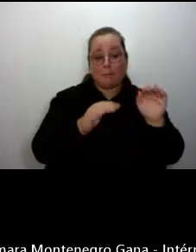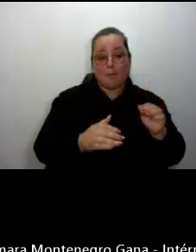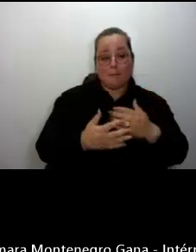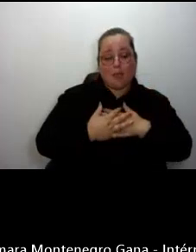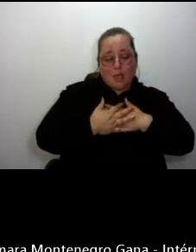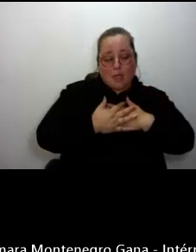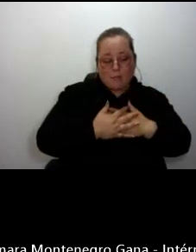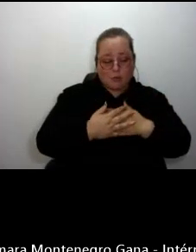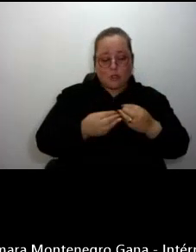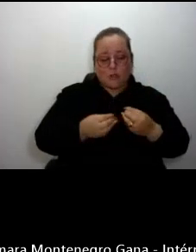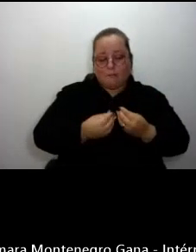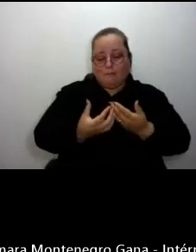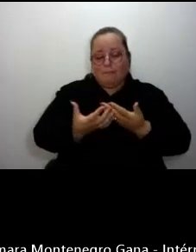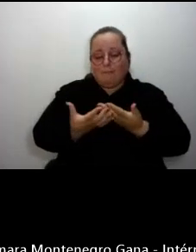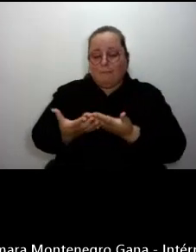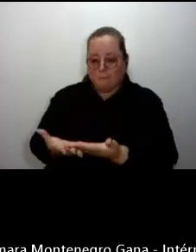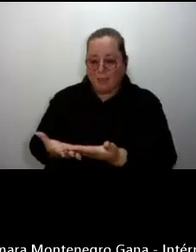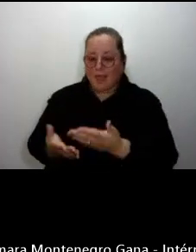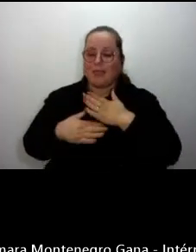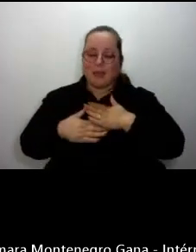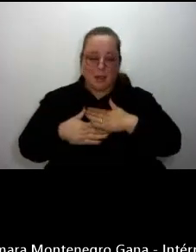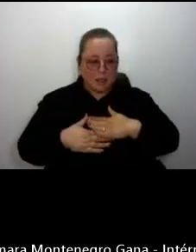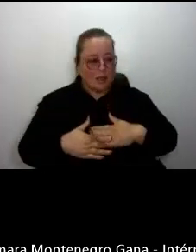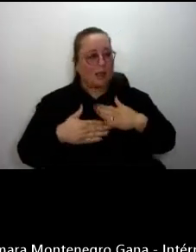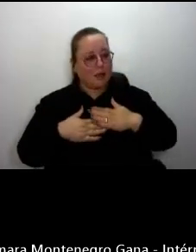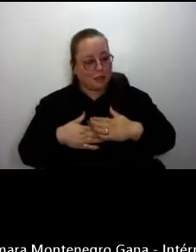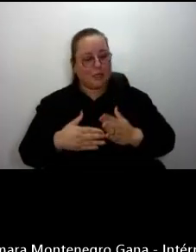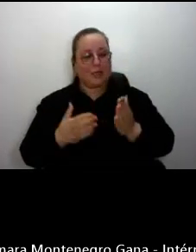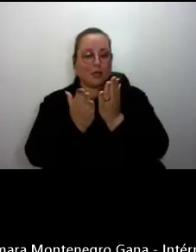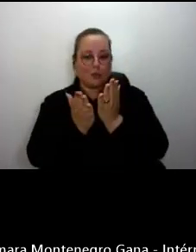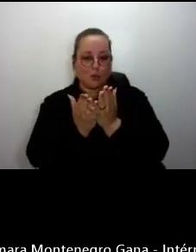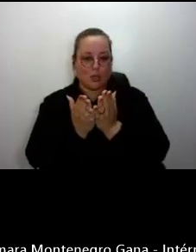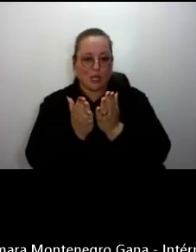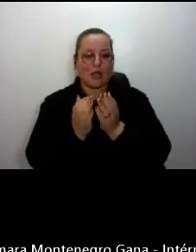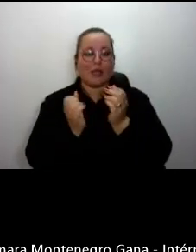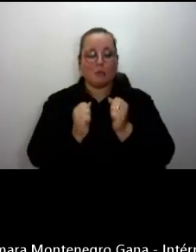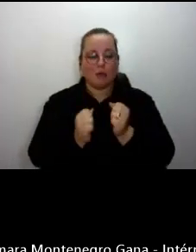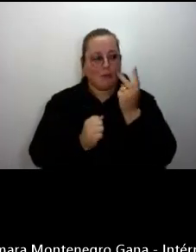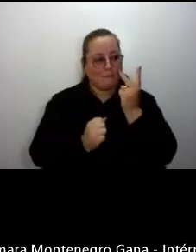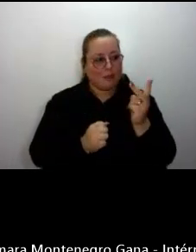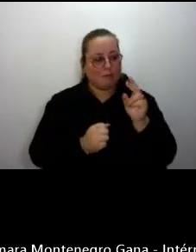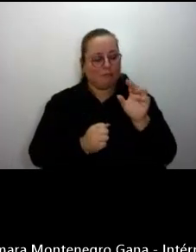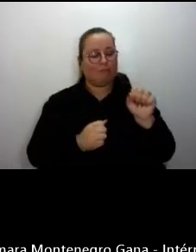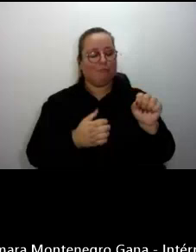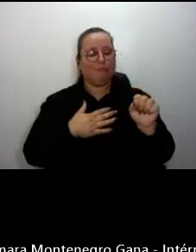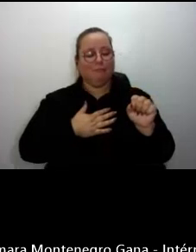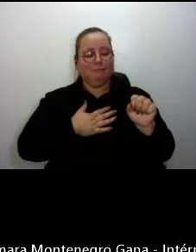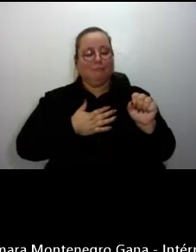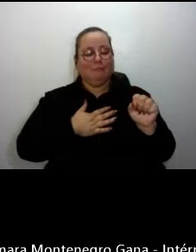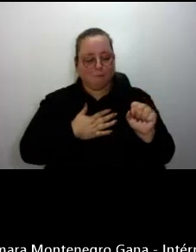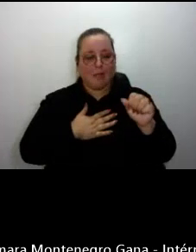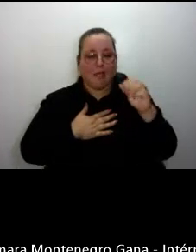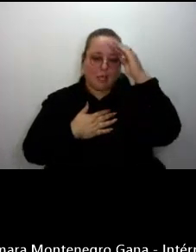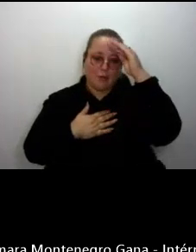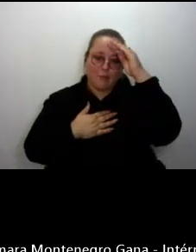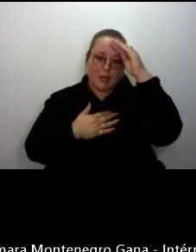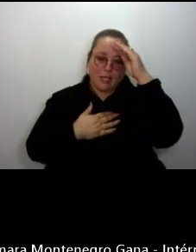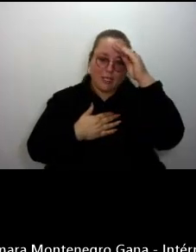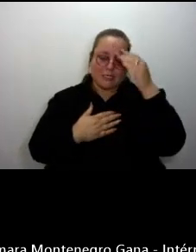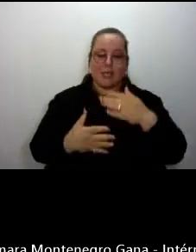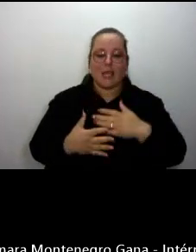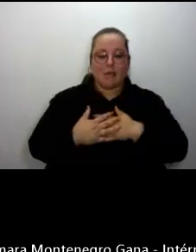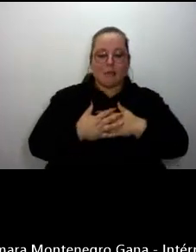transmitir tranquilidad, calma, el estudiante va a poder, ¿verdad?, percibir este acompañamiento como una experiencia